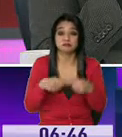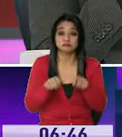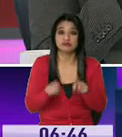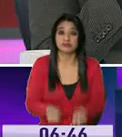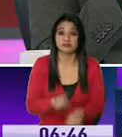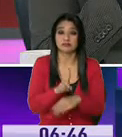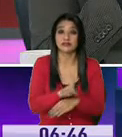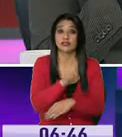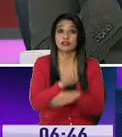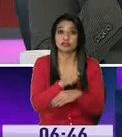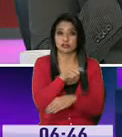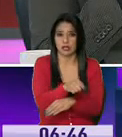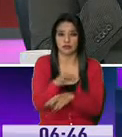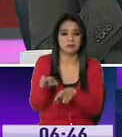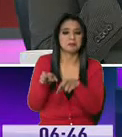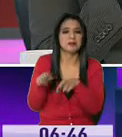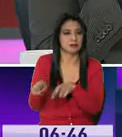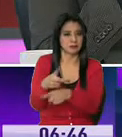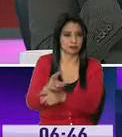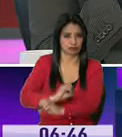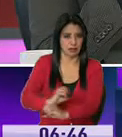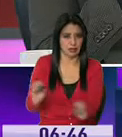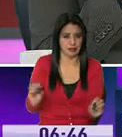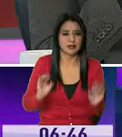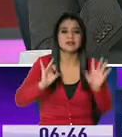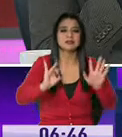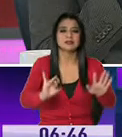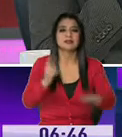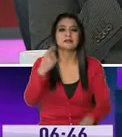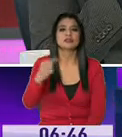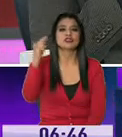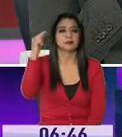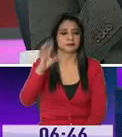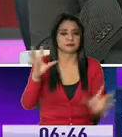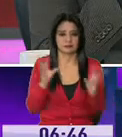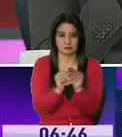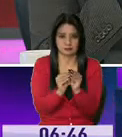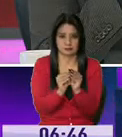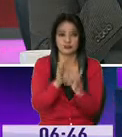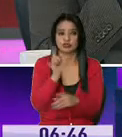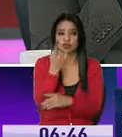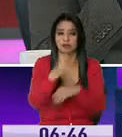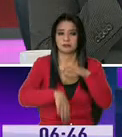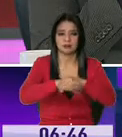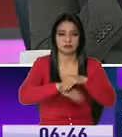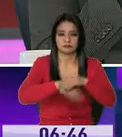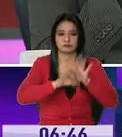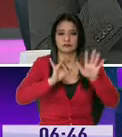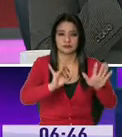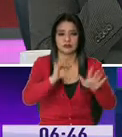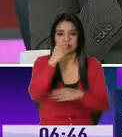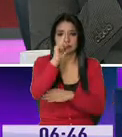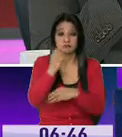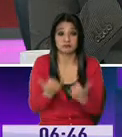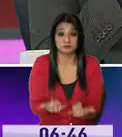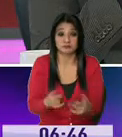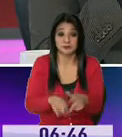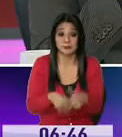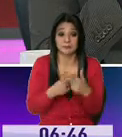la autoridad máxima del IES y quien es el representante legal, quien tiene la facultad de contratar, es el director general según la